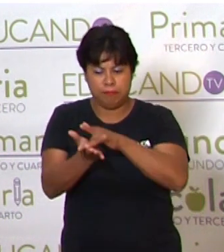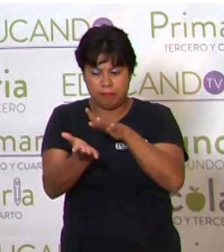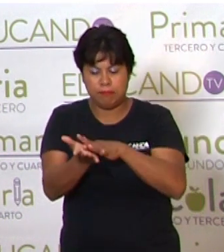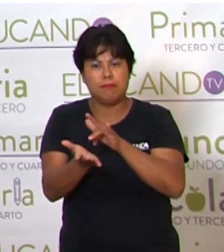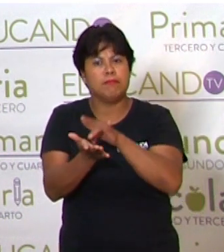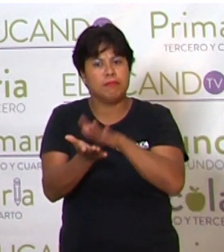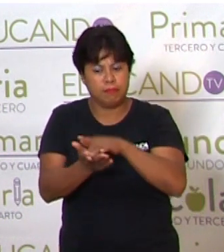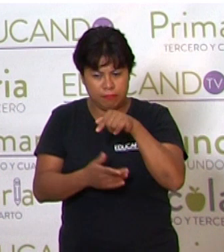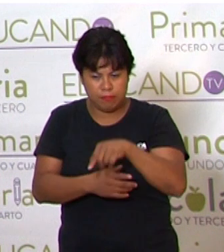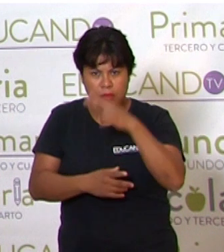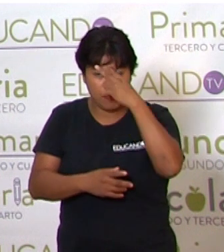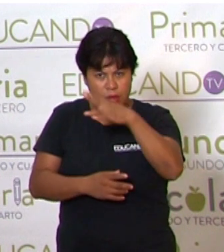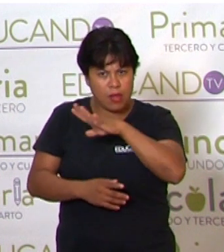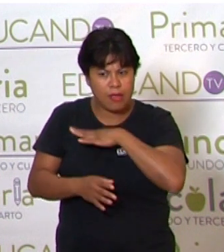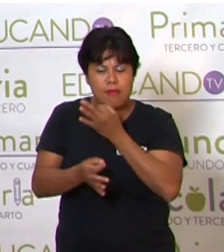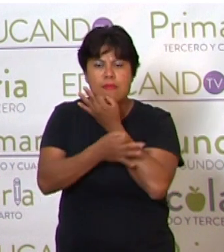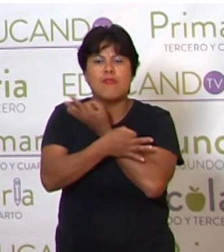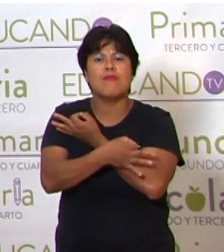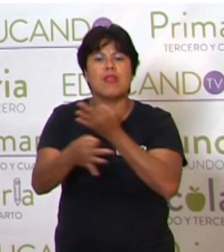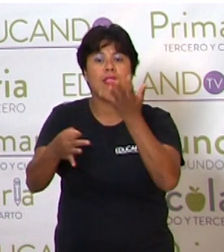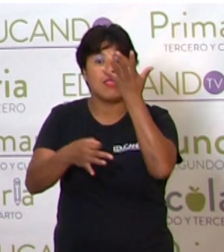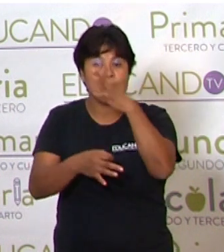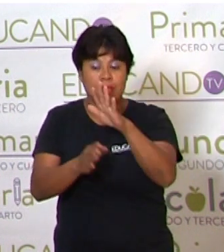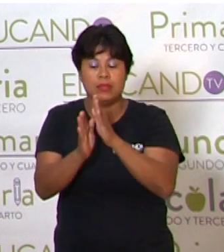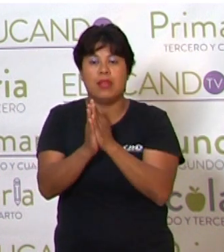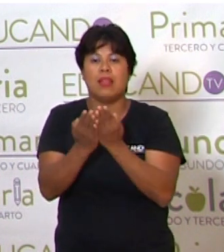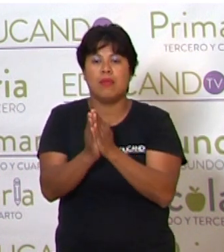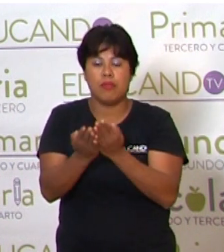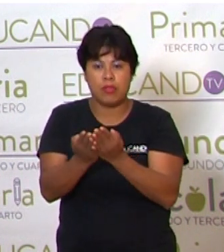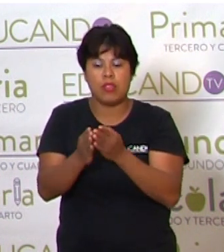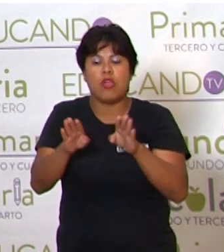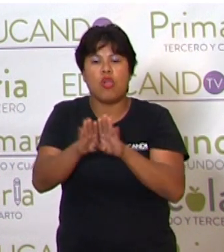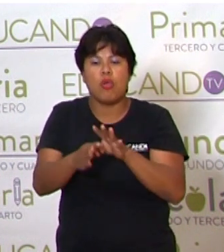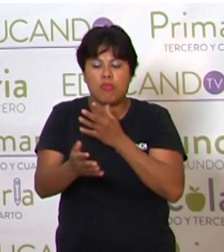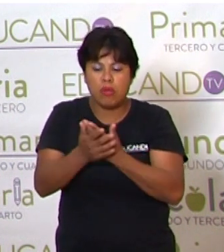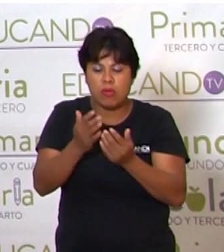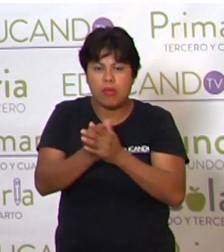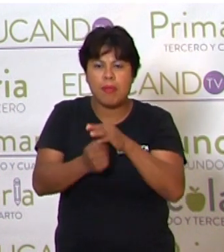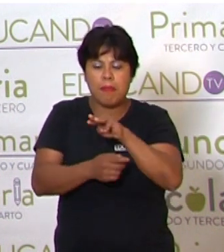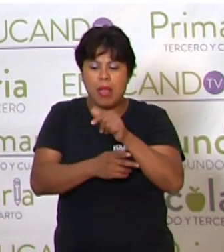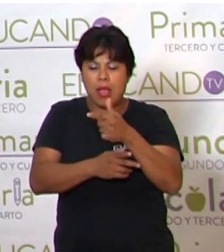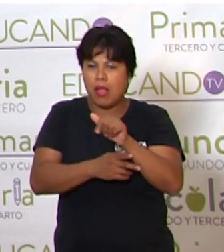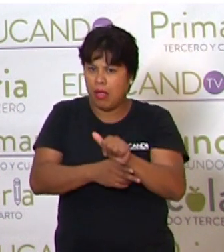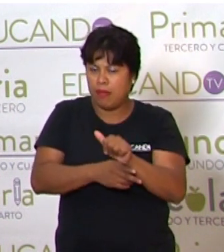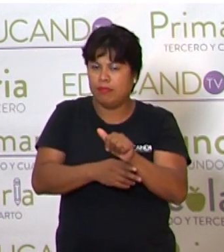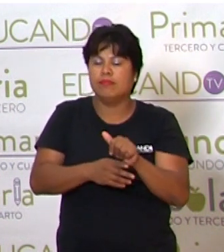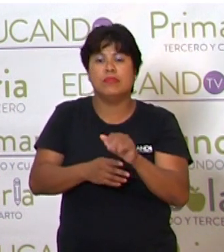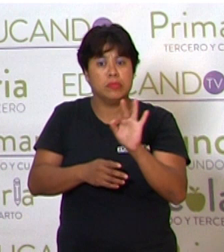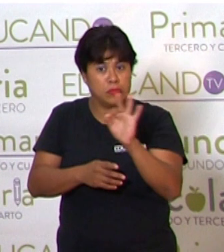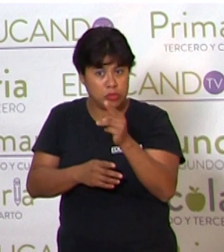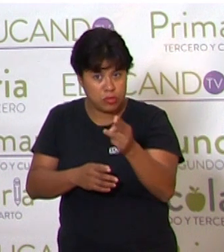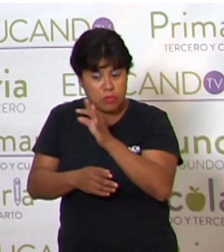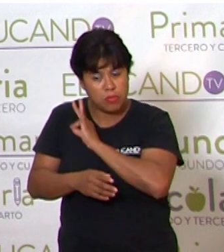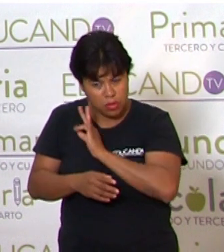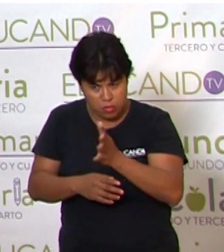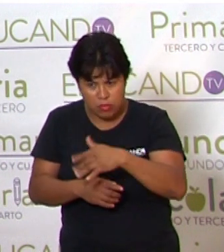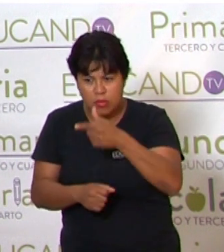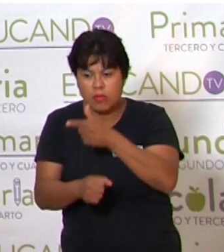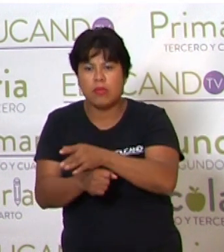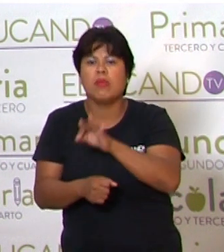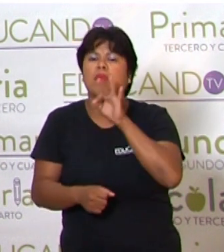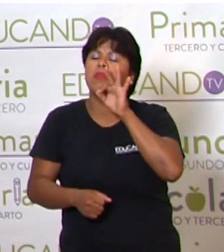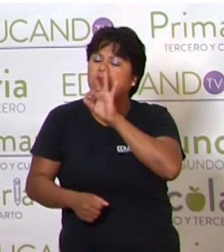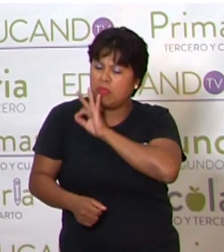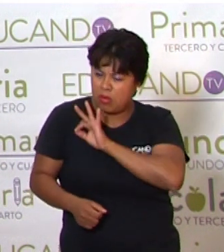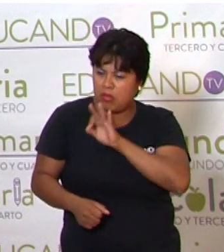editorial en México que ha publicado 10 libros de cómo dibujar manga. Entonces, si ustedes lo pueden encontrar,